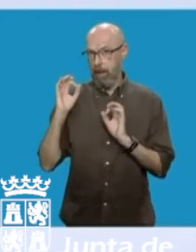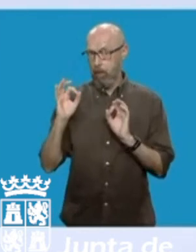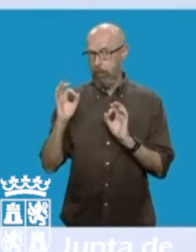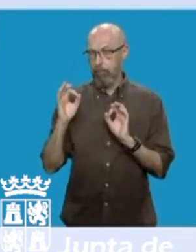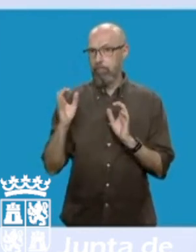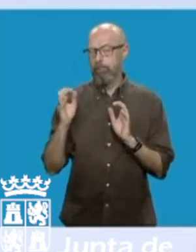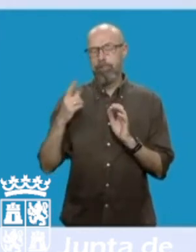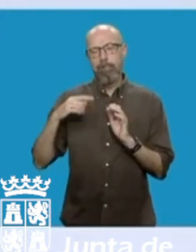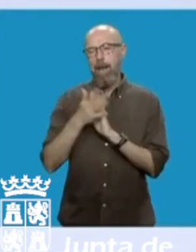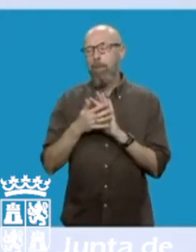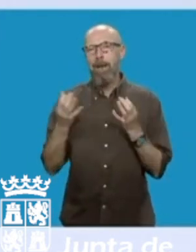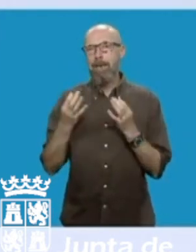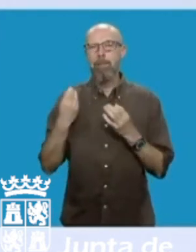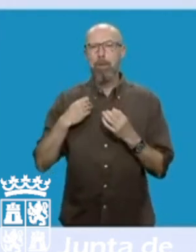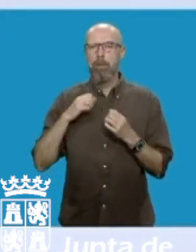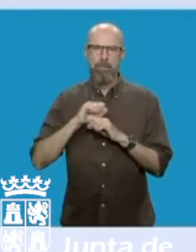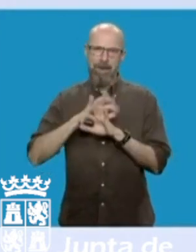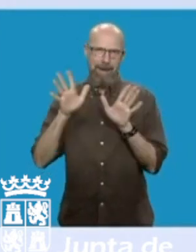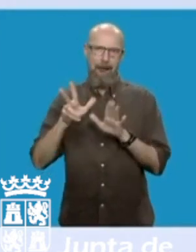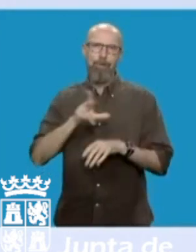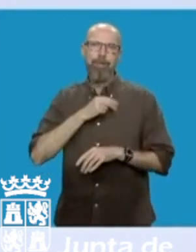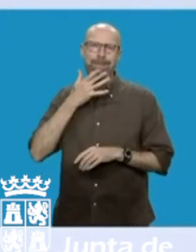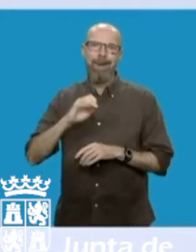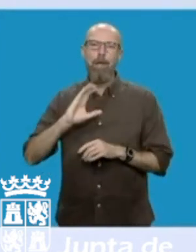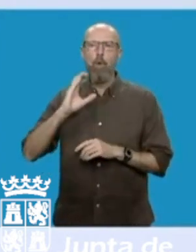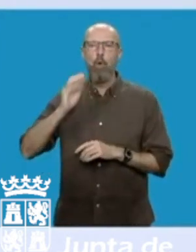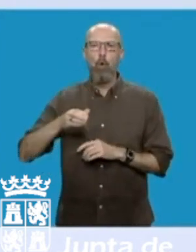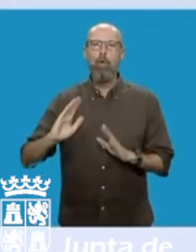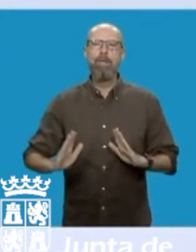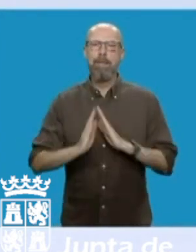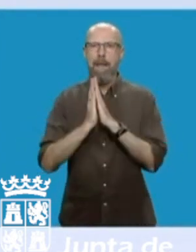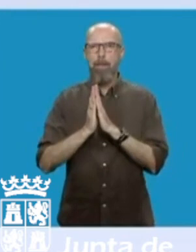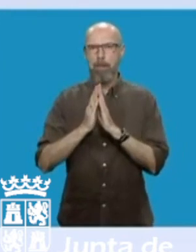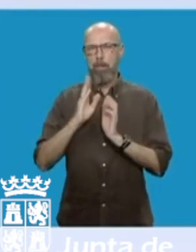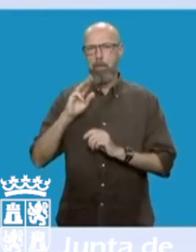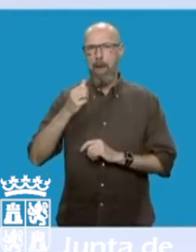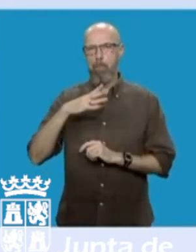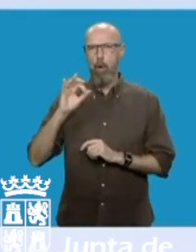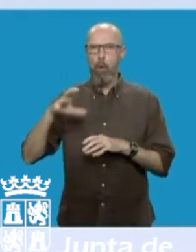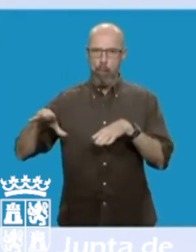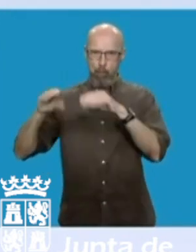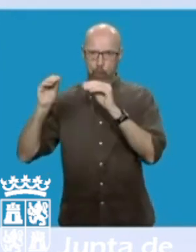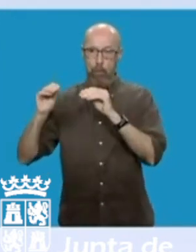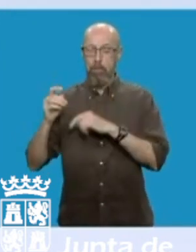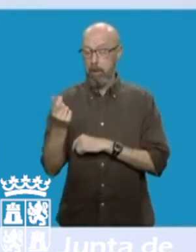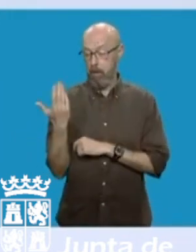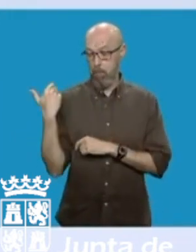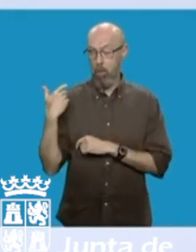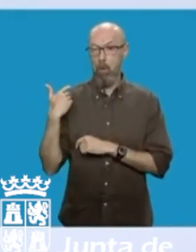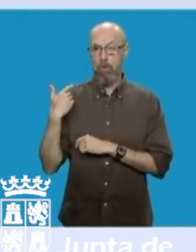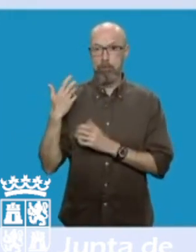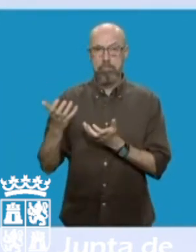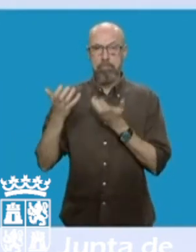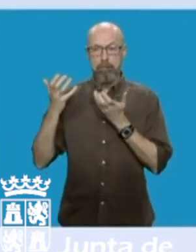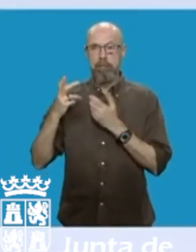que referir a un claro merecedor, que es el Club San Pablo Burgos, el cual, ya saben, hace pocos días se coronó con su